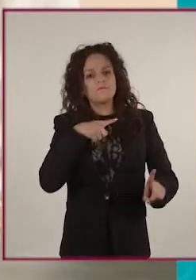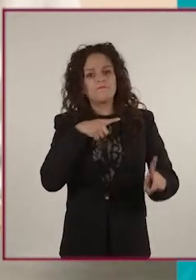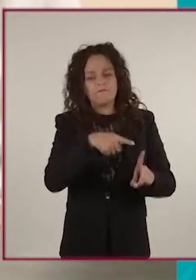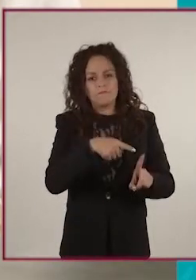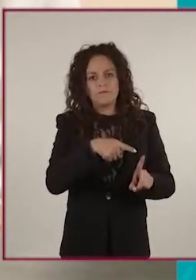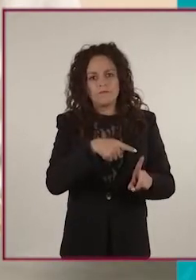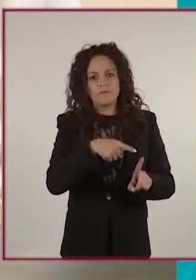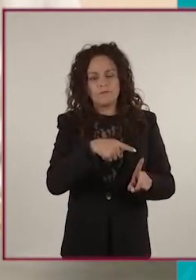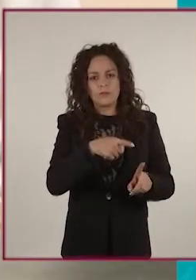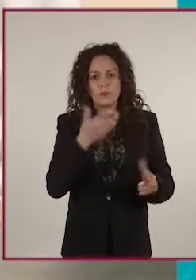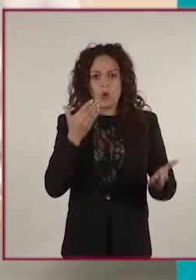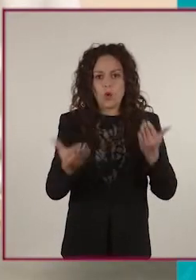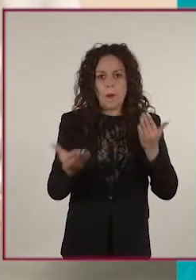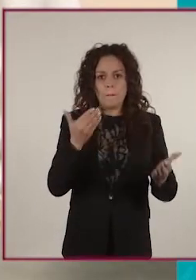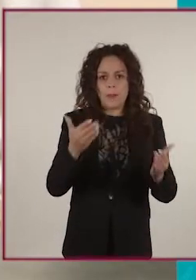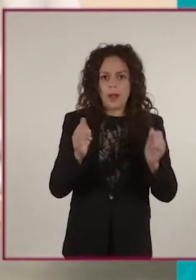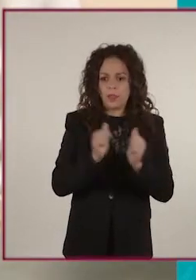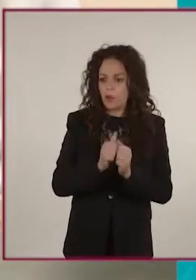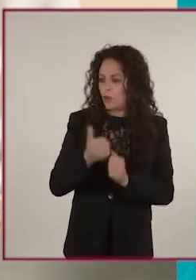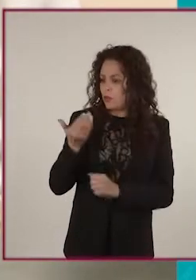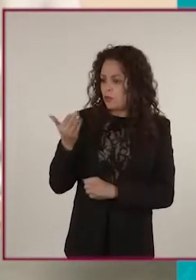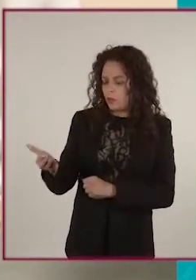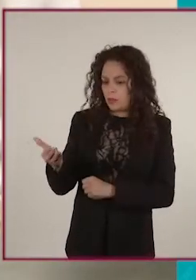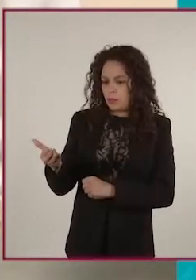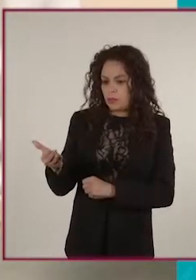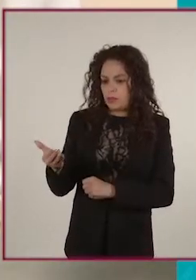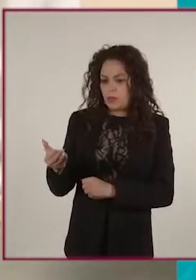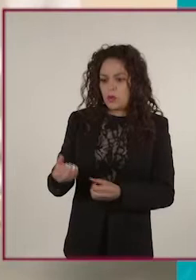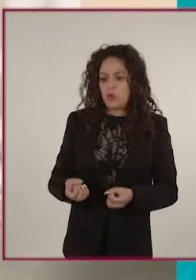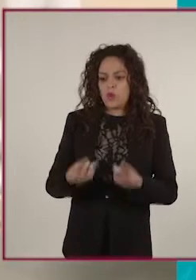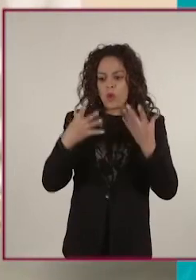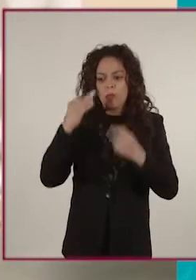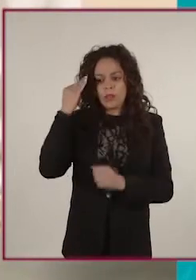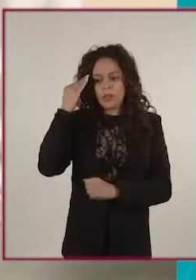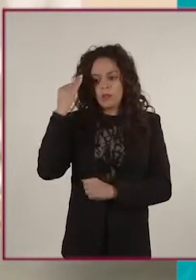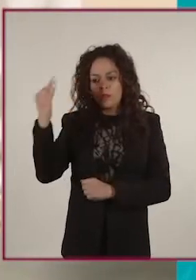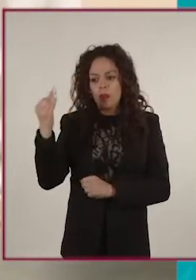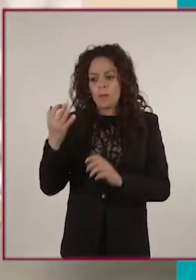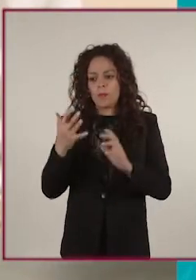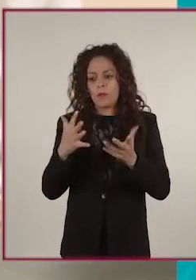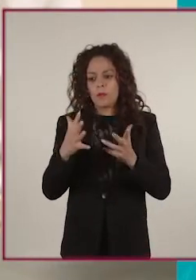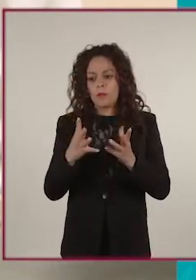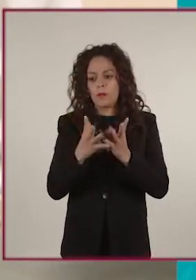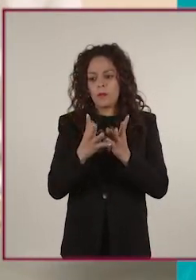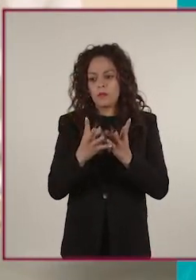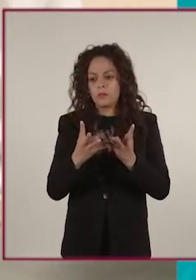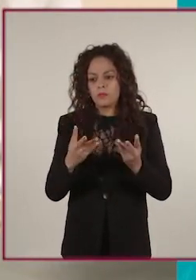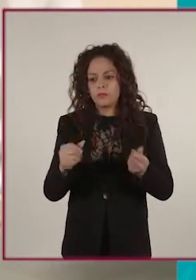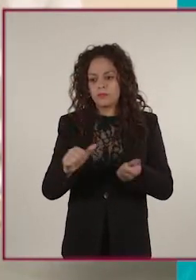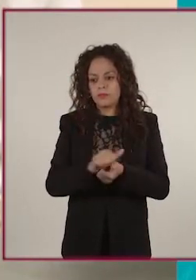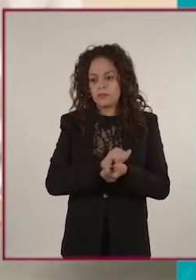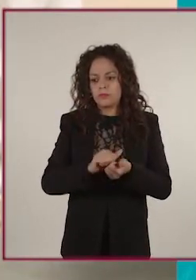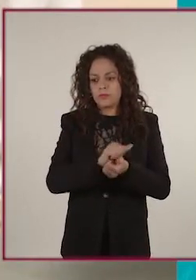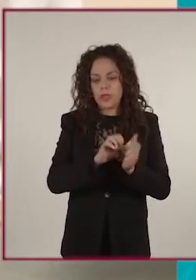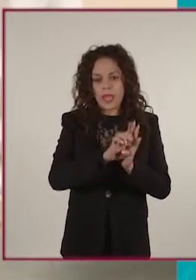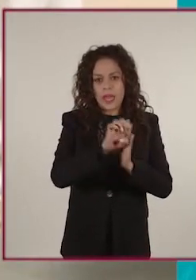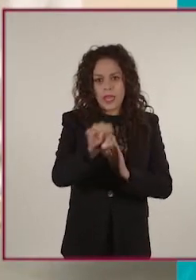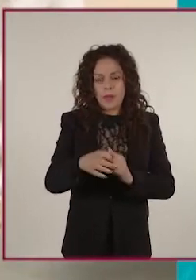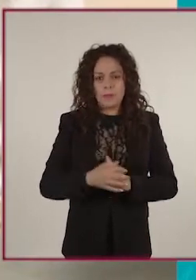a comparación de las bacterias? ¿Cuánto tiempo tardan en descomponerse, por ejemplo?